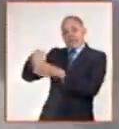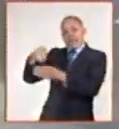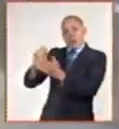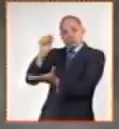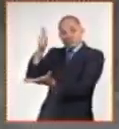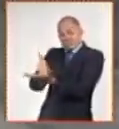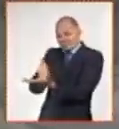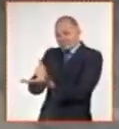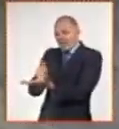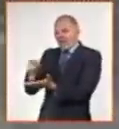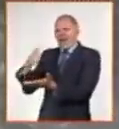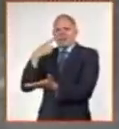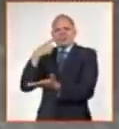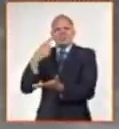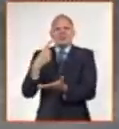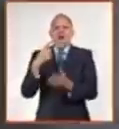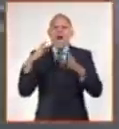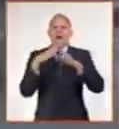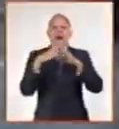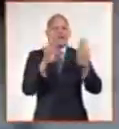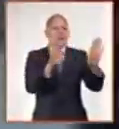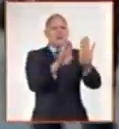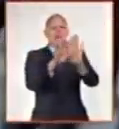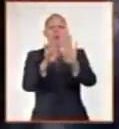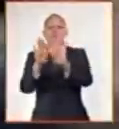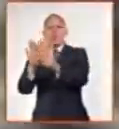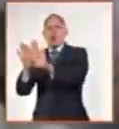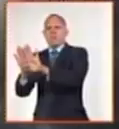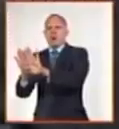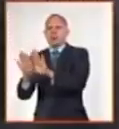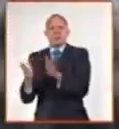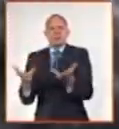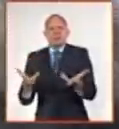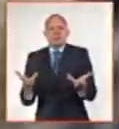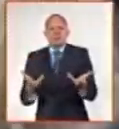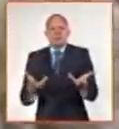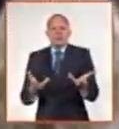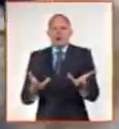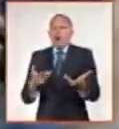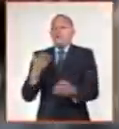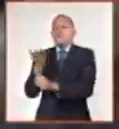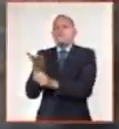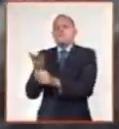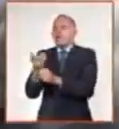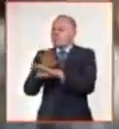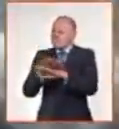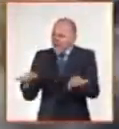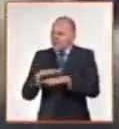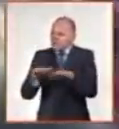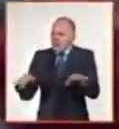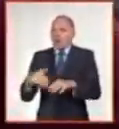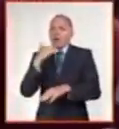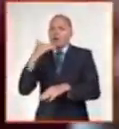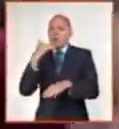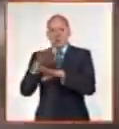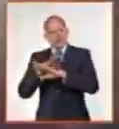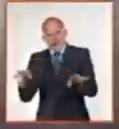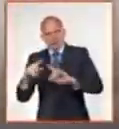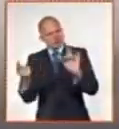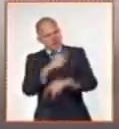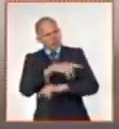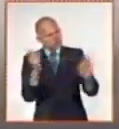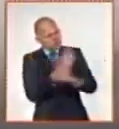de vallar los alrededores del domicilio de la vicepresidenta del país y pidió que cese el hostigamiento a la expresidenta.